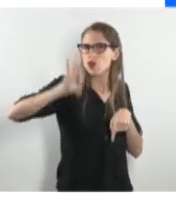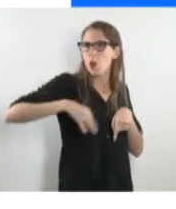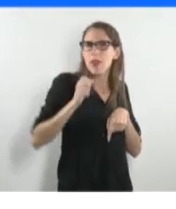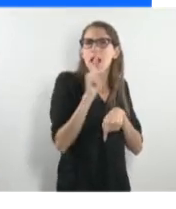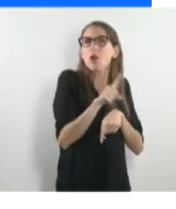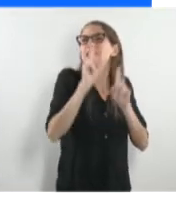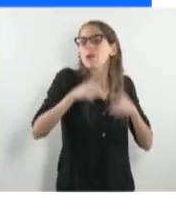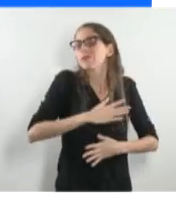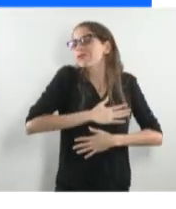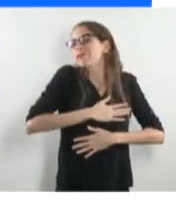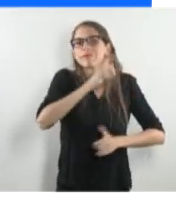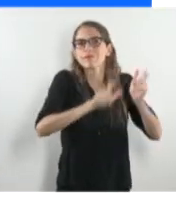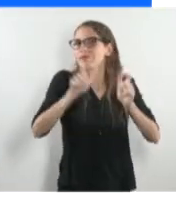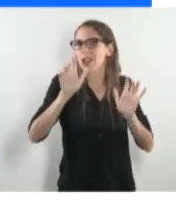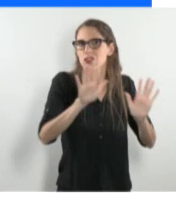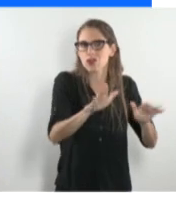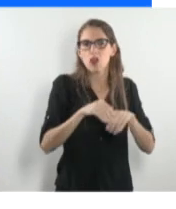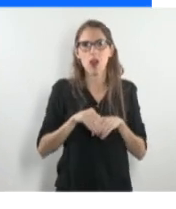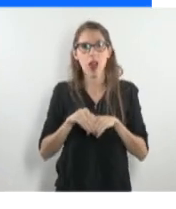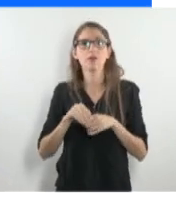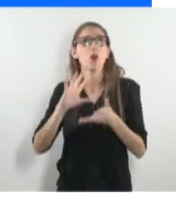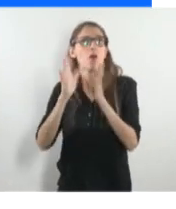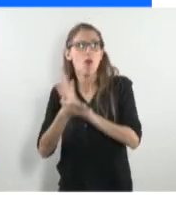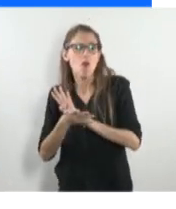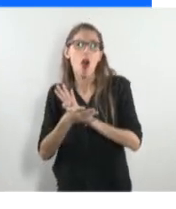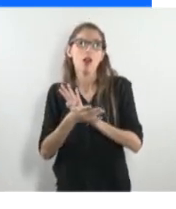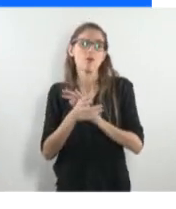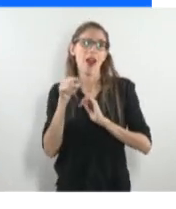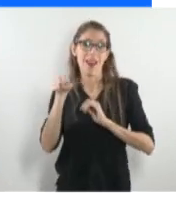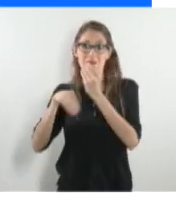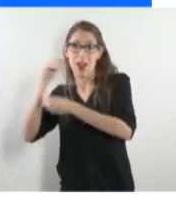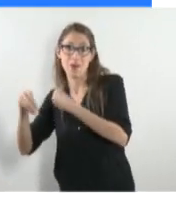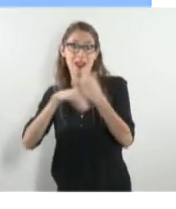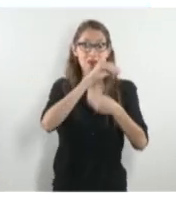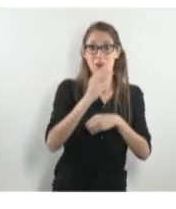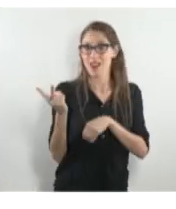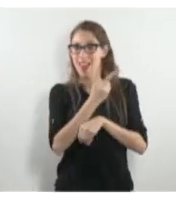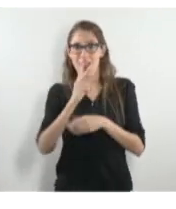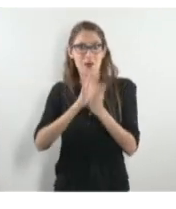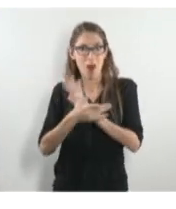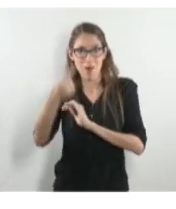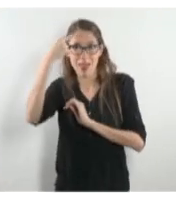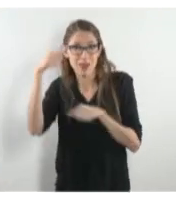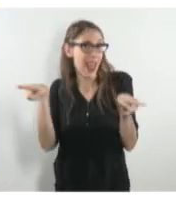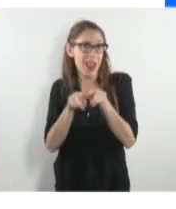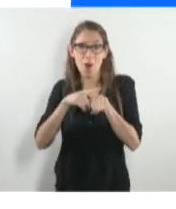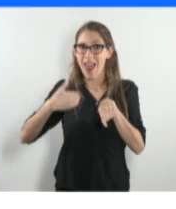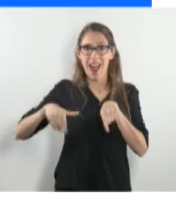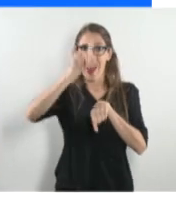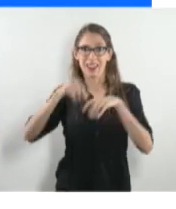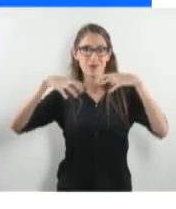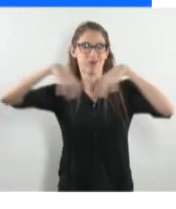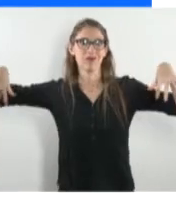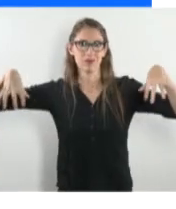al paisano. Las dos doctrinas políticas del linaje de Hernández eran las mismas que dividían al país. En Entre